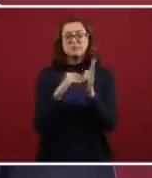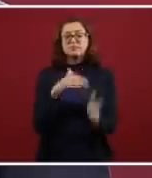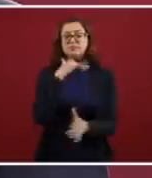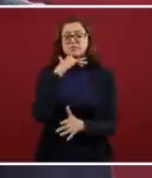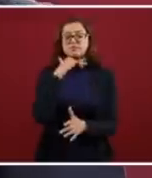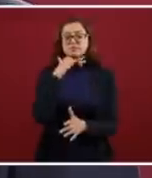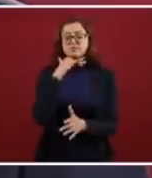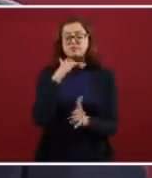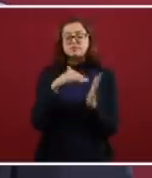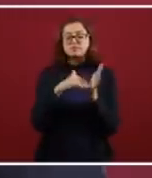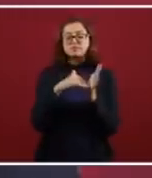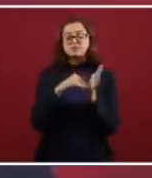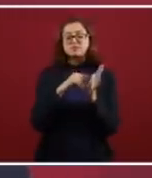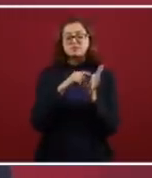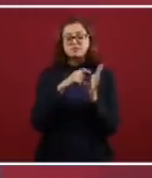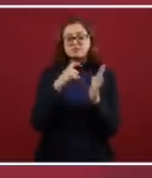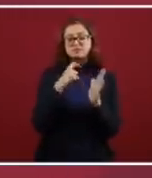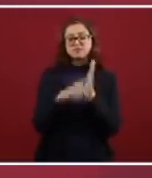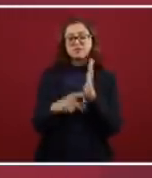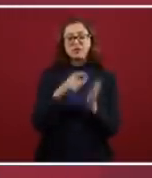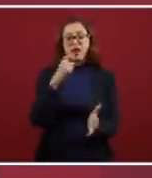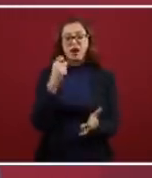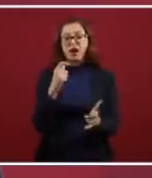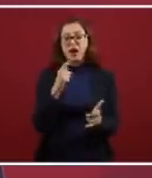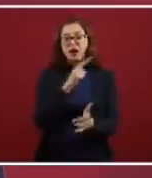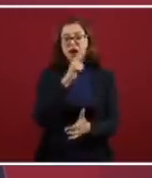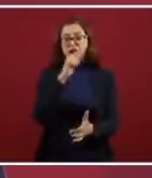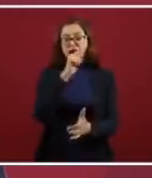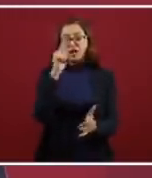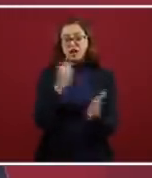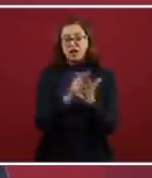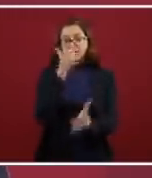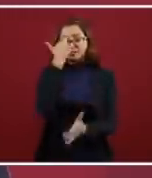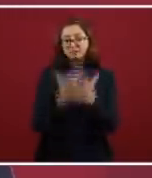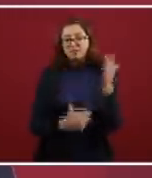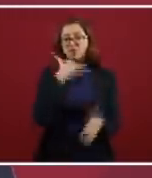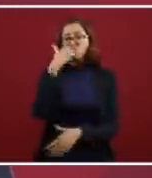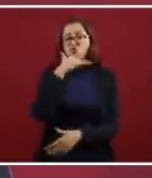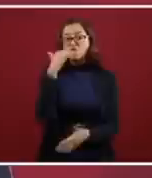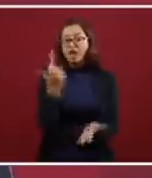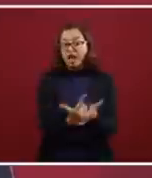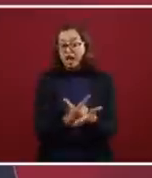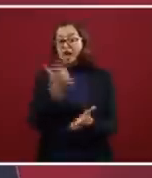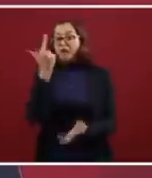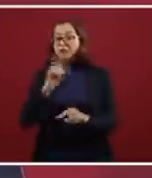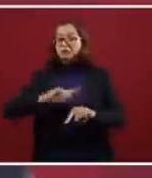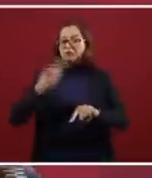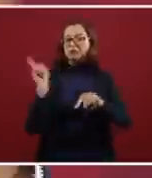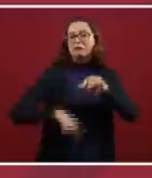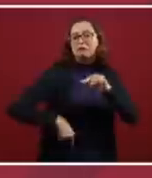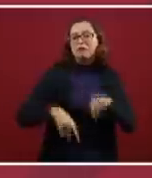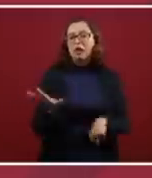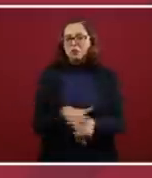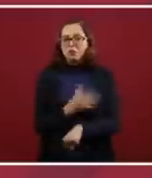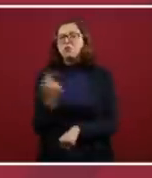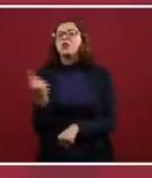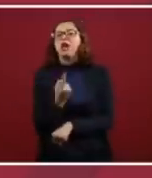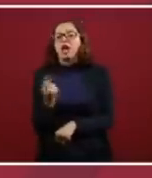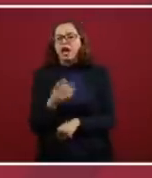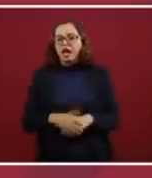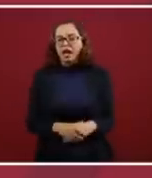la consideración de delito grave en el caso de la corrupción? Pues no fue casual, había todo un ambiente.